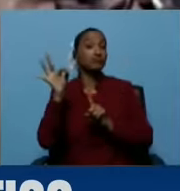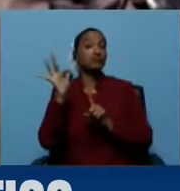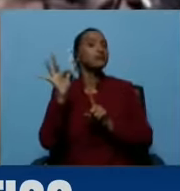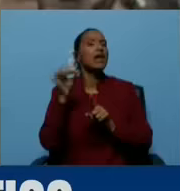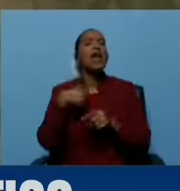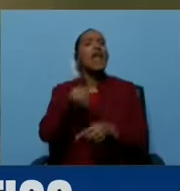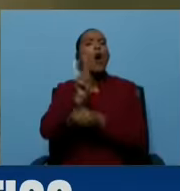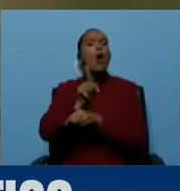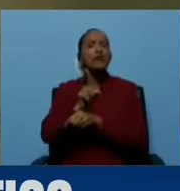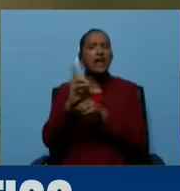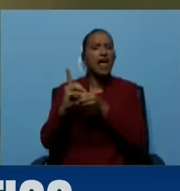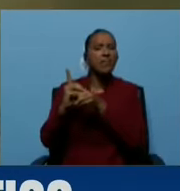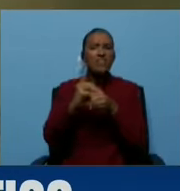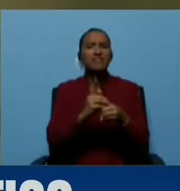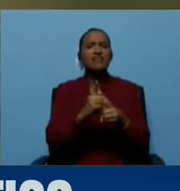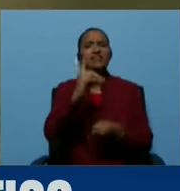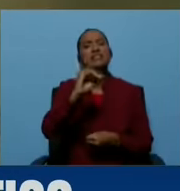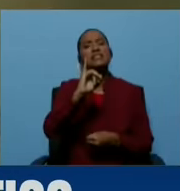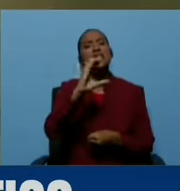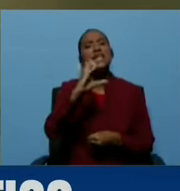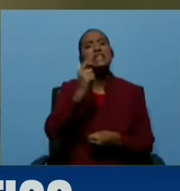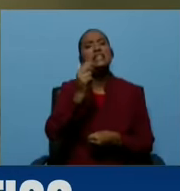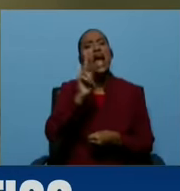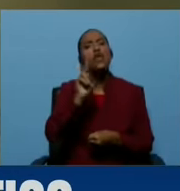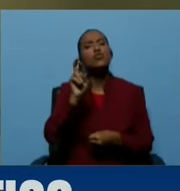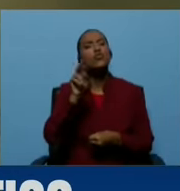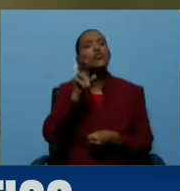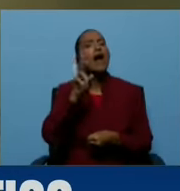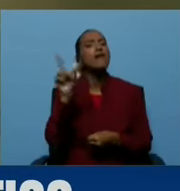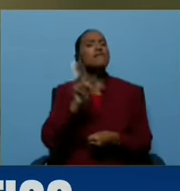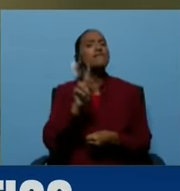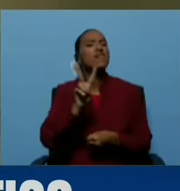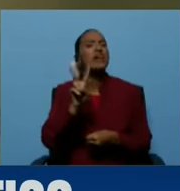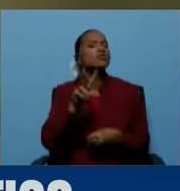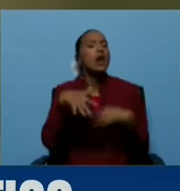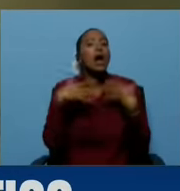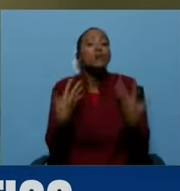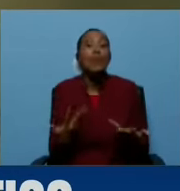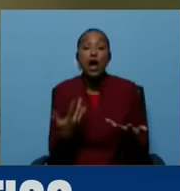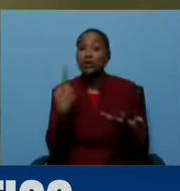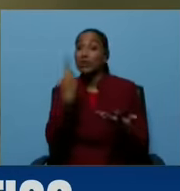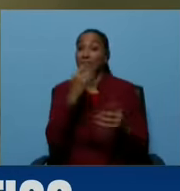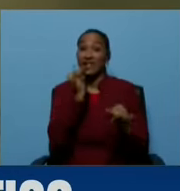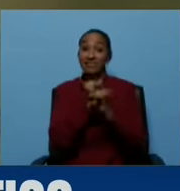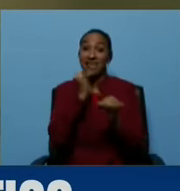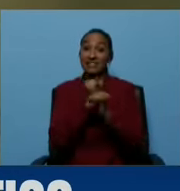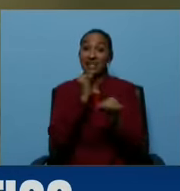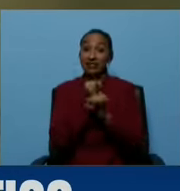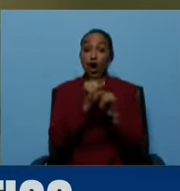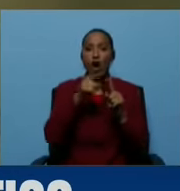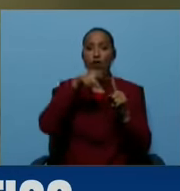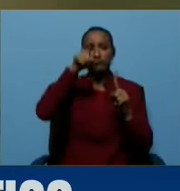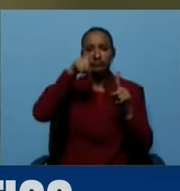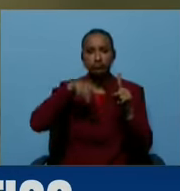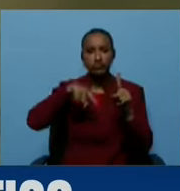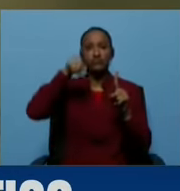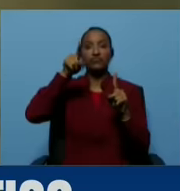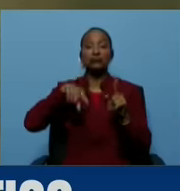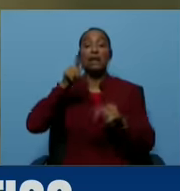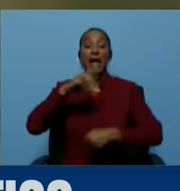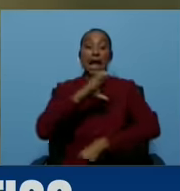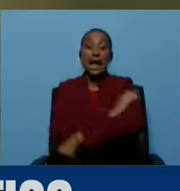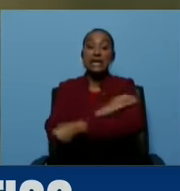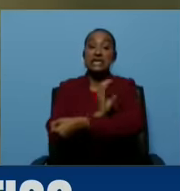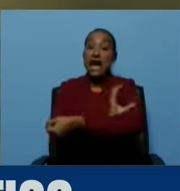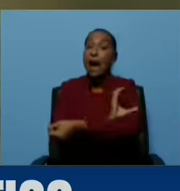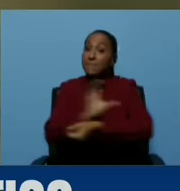redes sociales, la dictadura de los algoritmos, la dictadura de las grandes concentraciones de capital de las